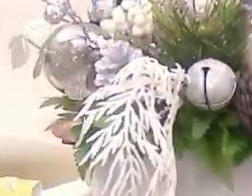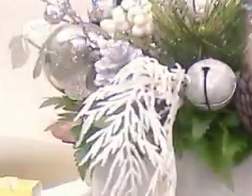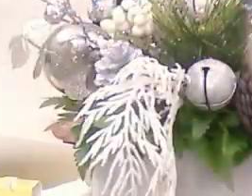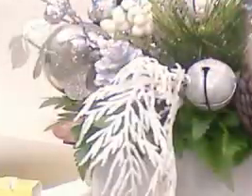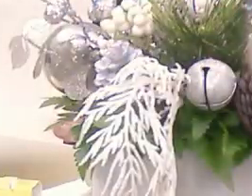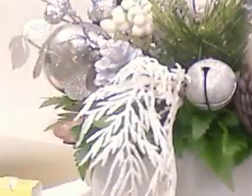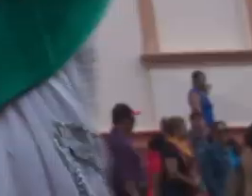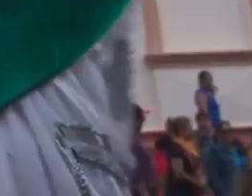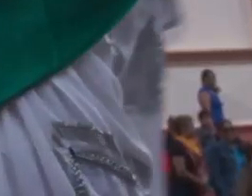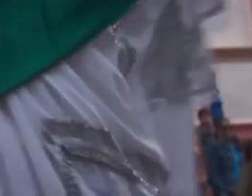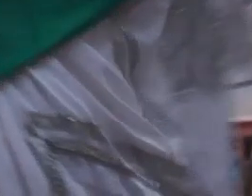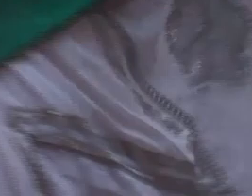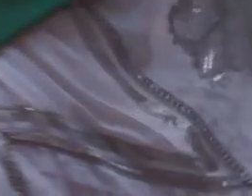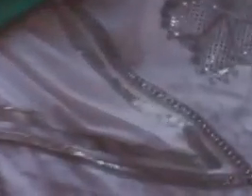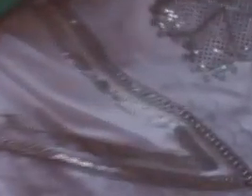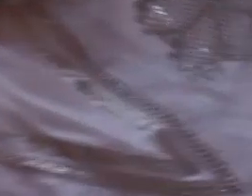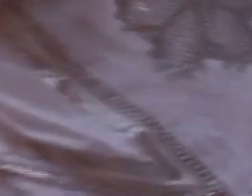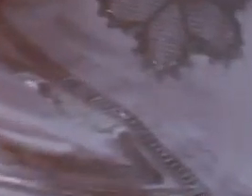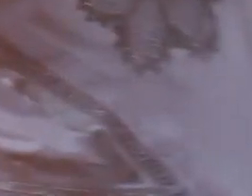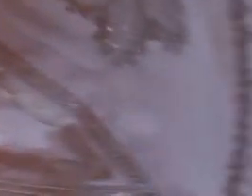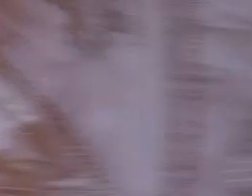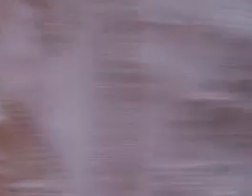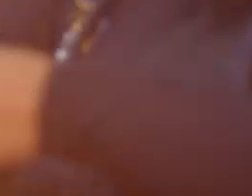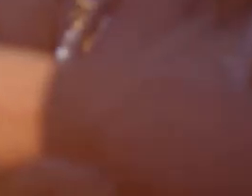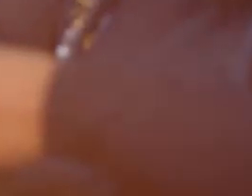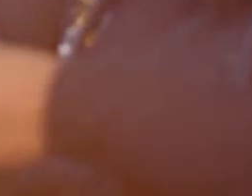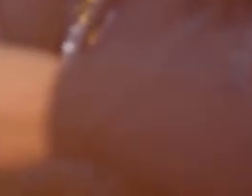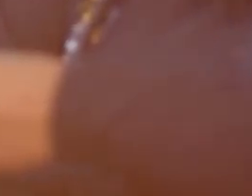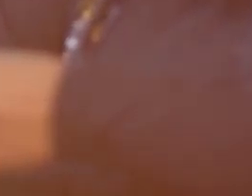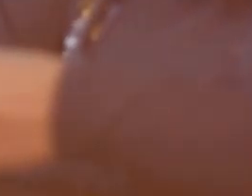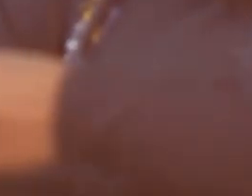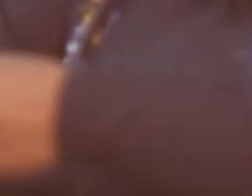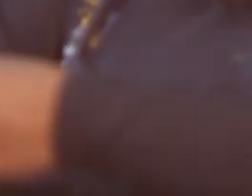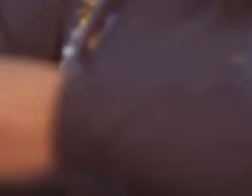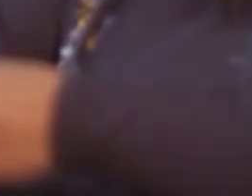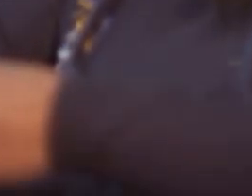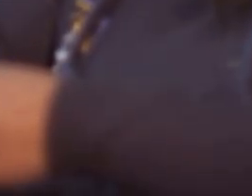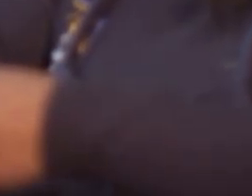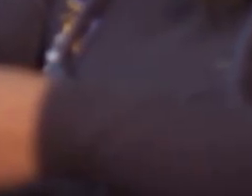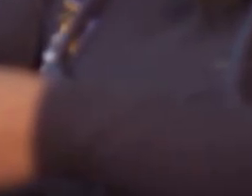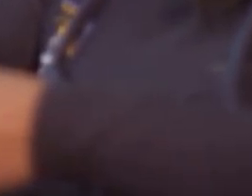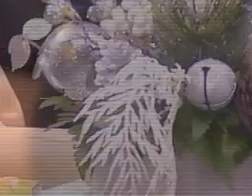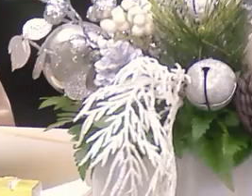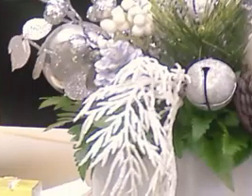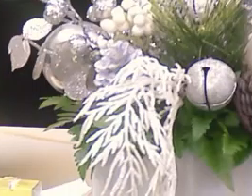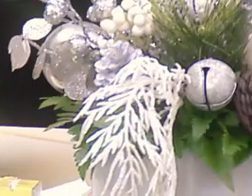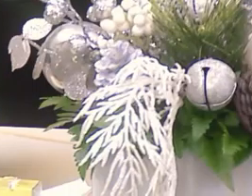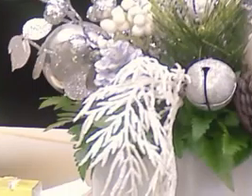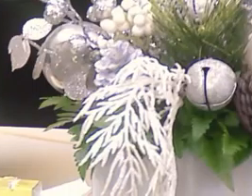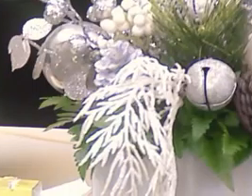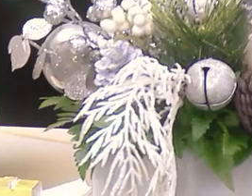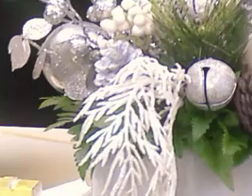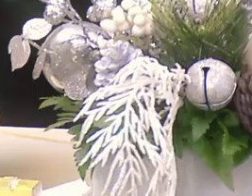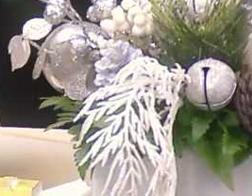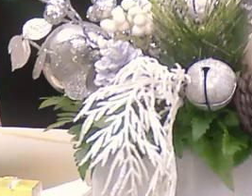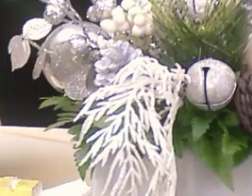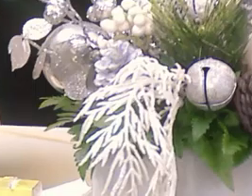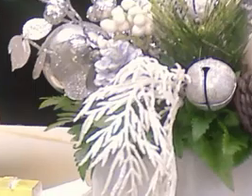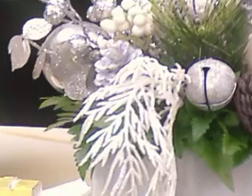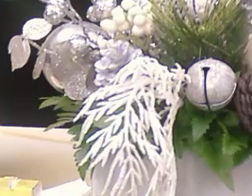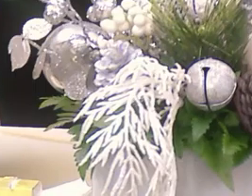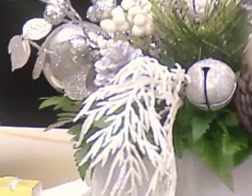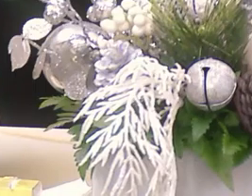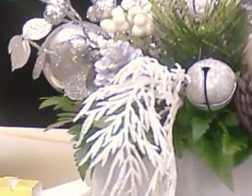seguir aprendiendo, para crecer más allá de todas las diferencias y las distorsiones, más allá de